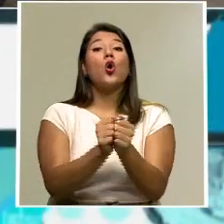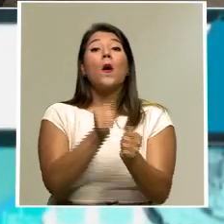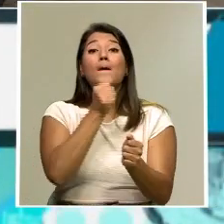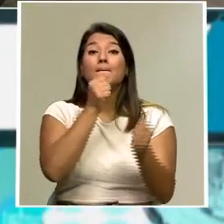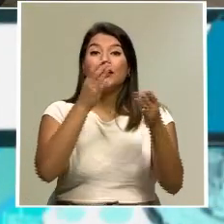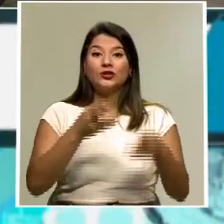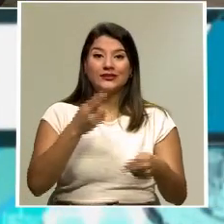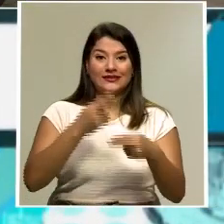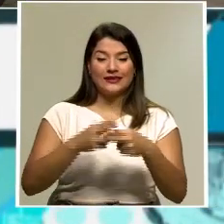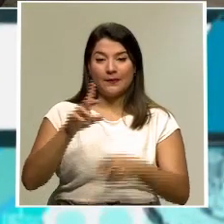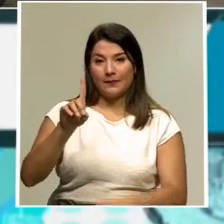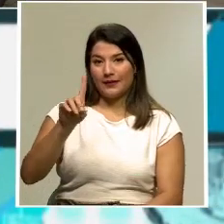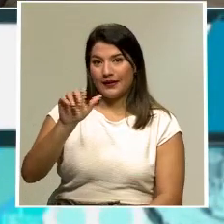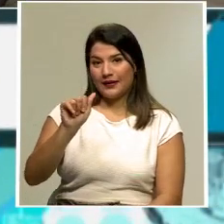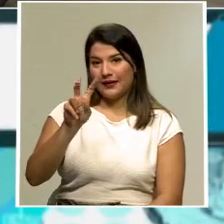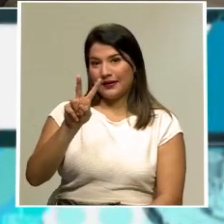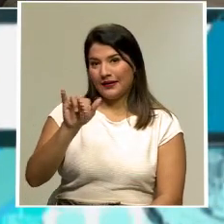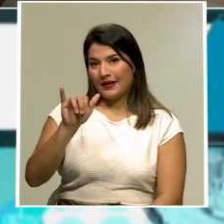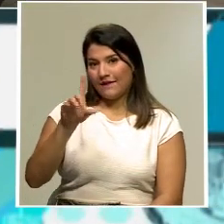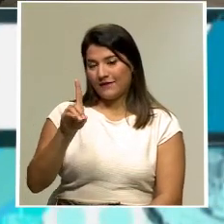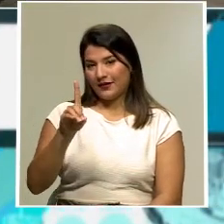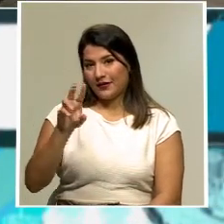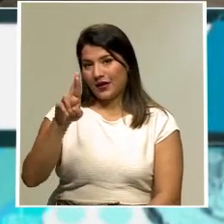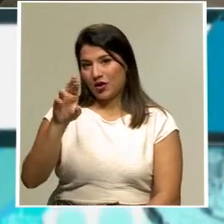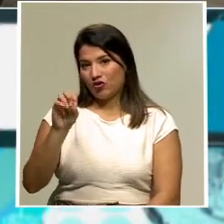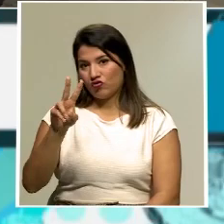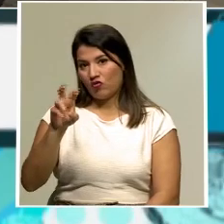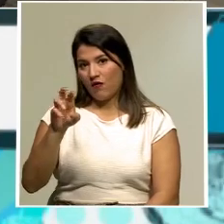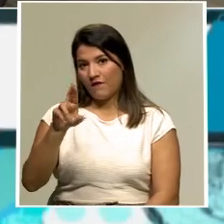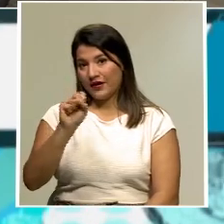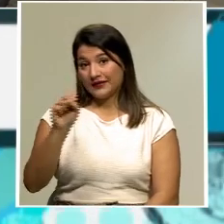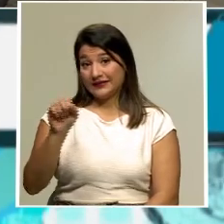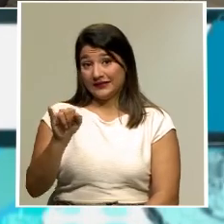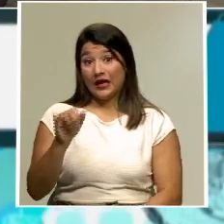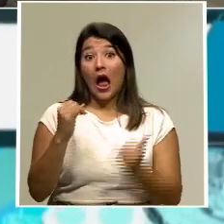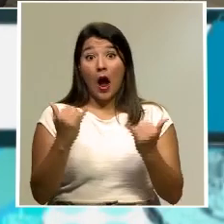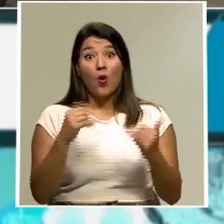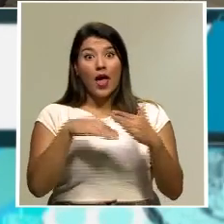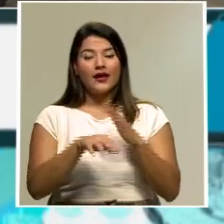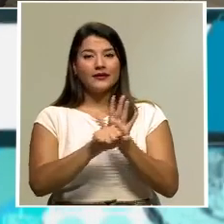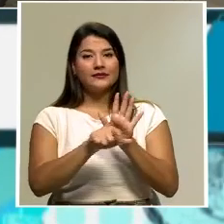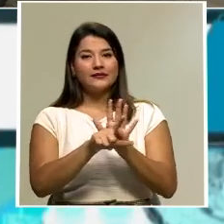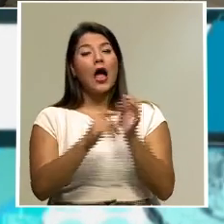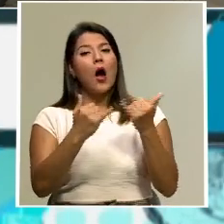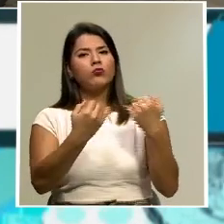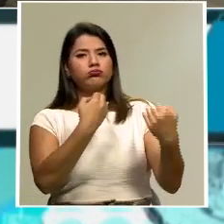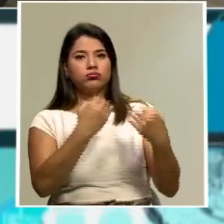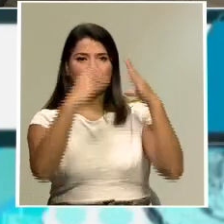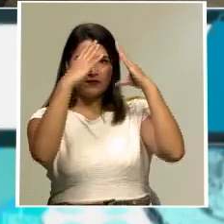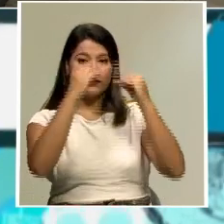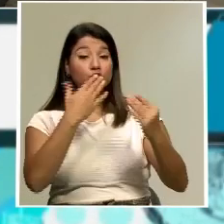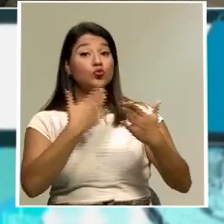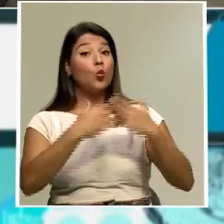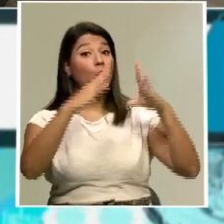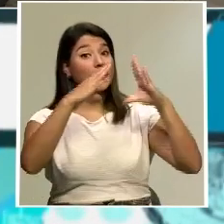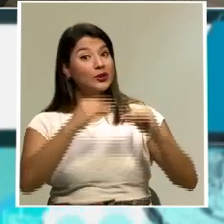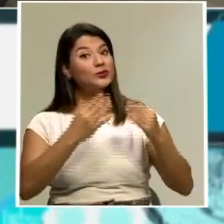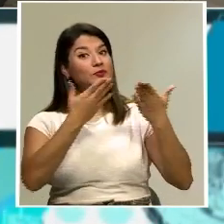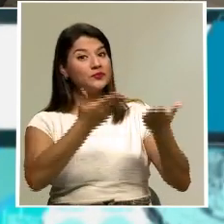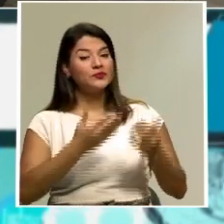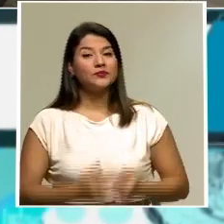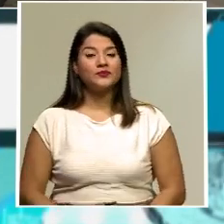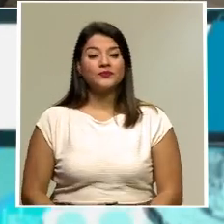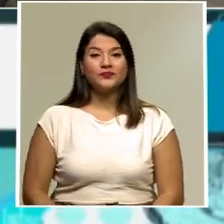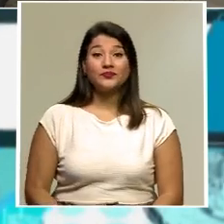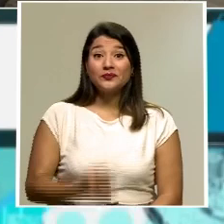periodista David Roversi, quien está en la Asamblea Legislativa y nos amplía esta información. Buenas noches, David.